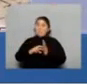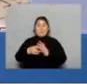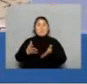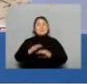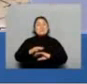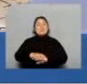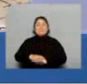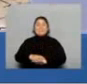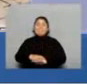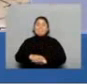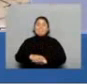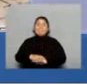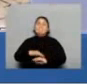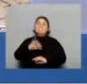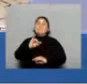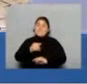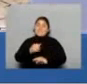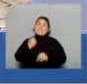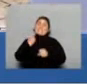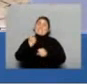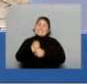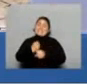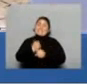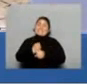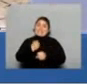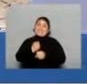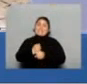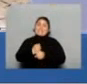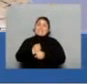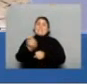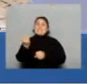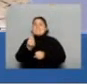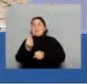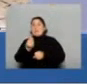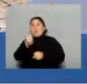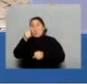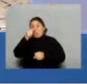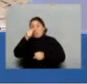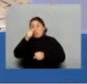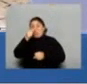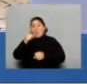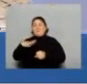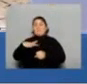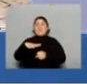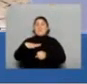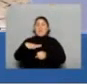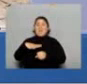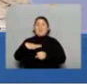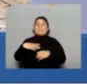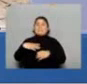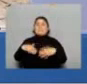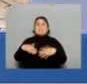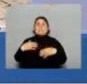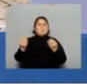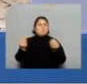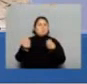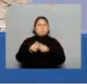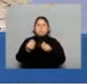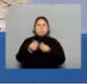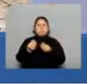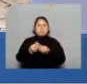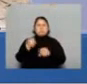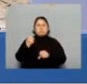Sí, venimos trabajando de un fin de semana y un día feriado también con extenso trabajo